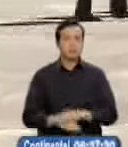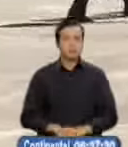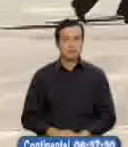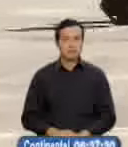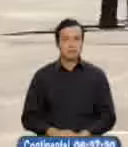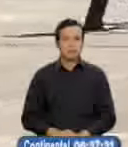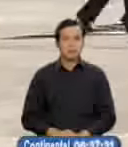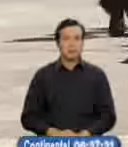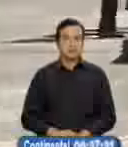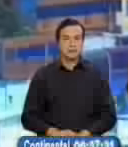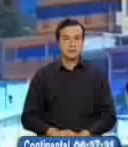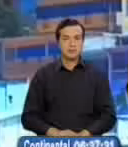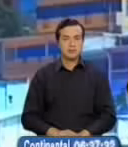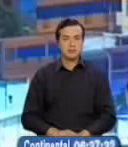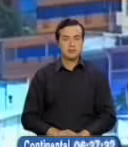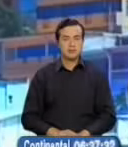TV.